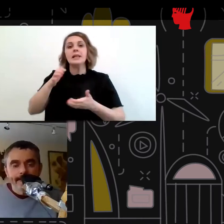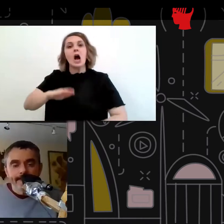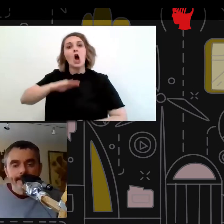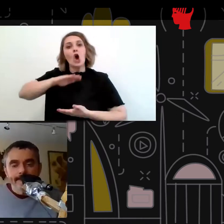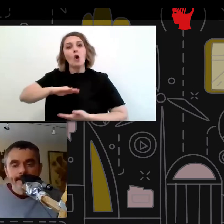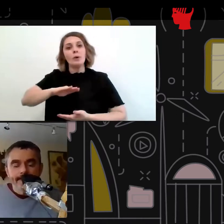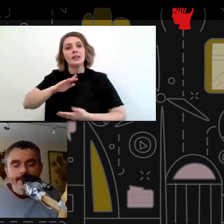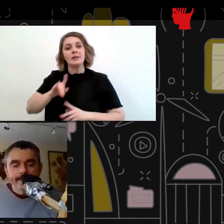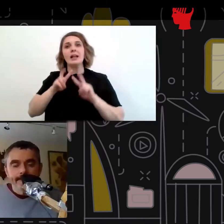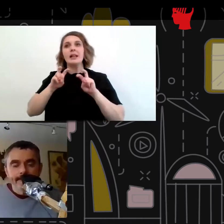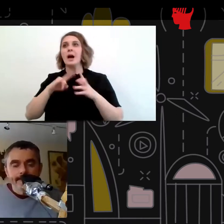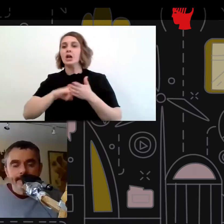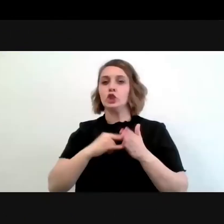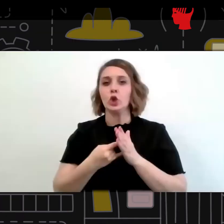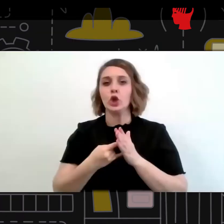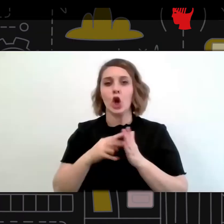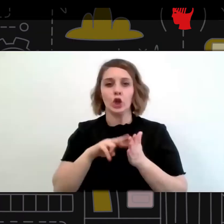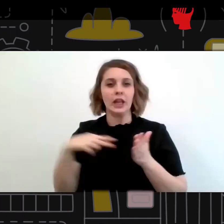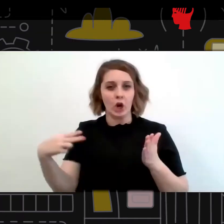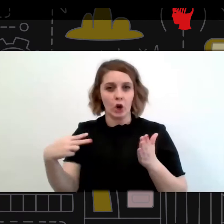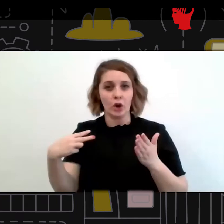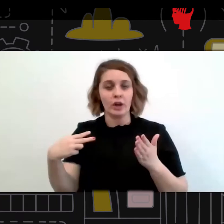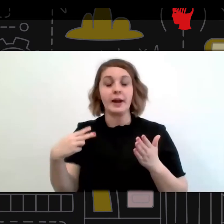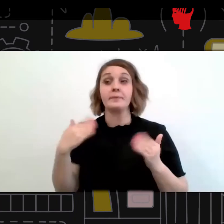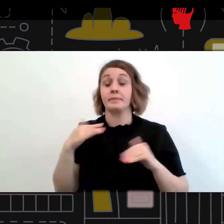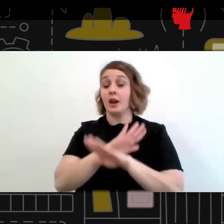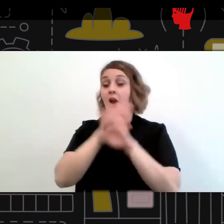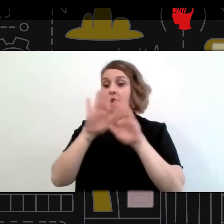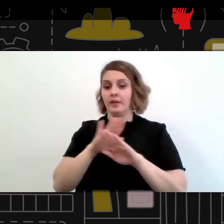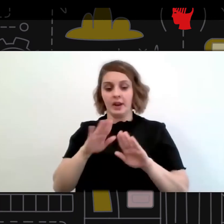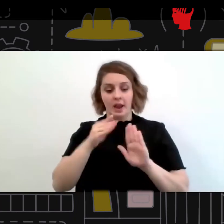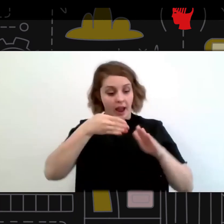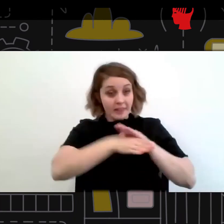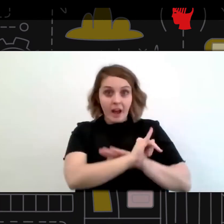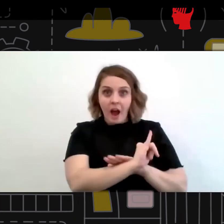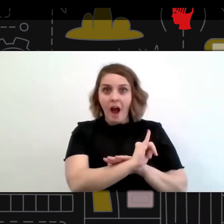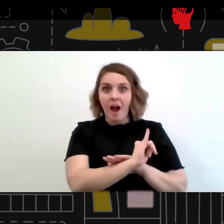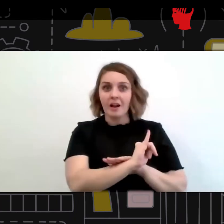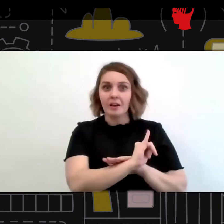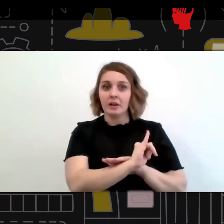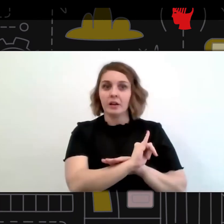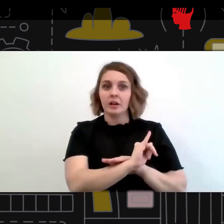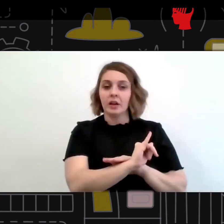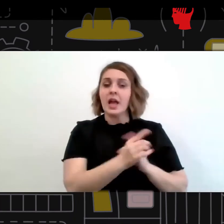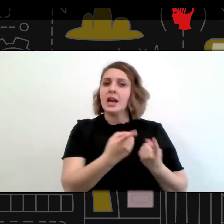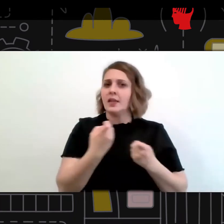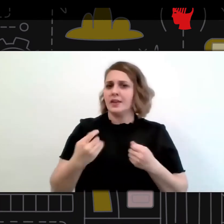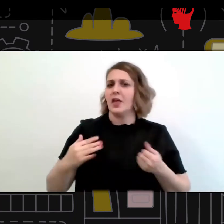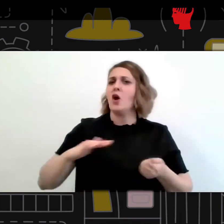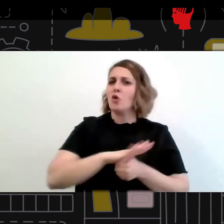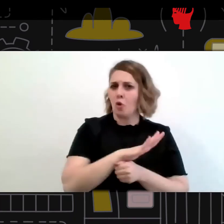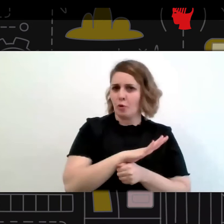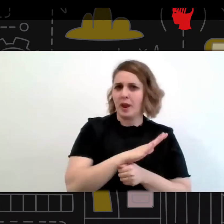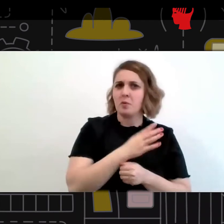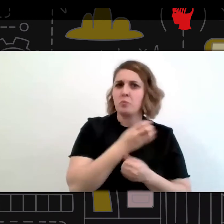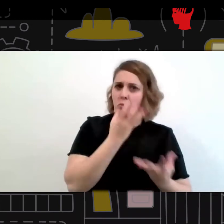las soluciones tecnológicas. Si al final están dotadas de accesibilidad, cubren una necesidad, una cuota de